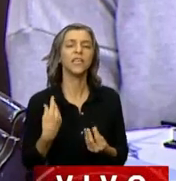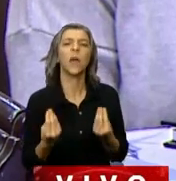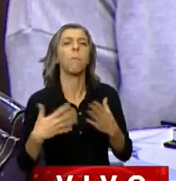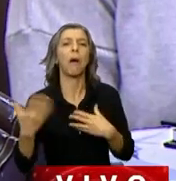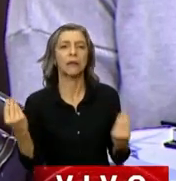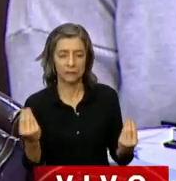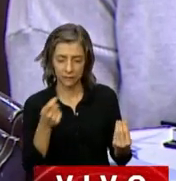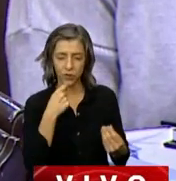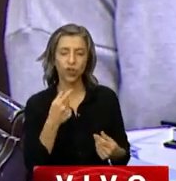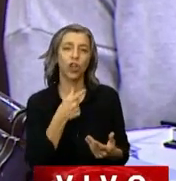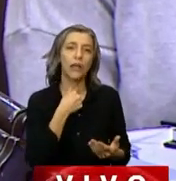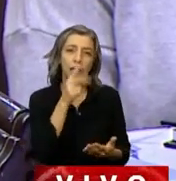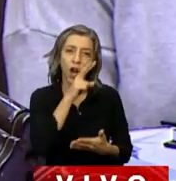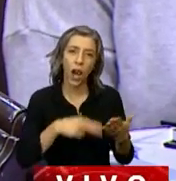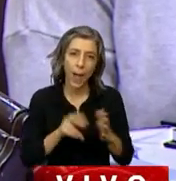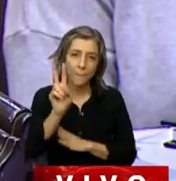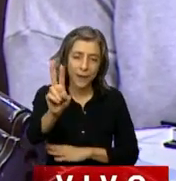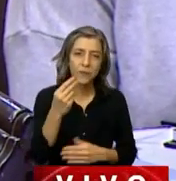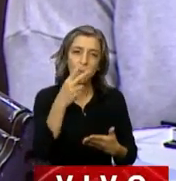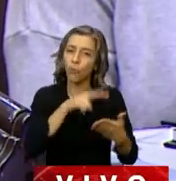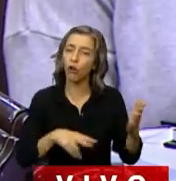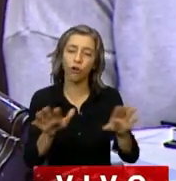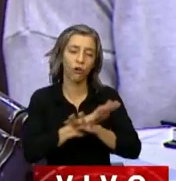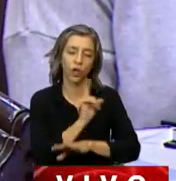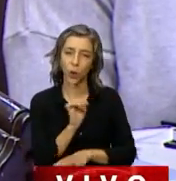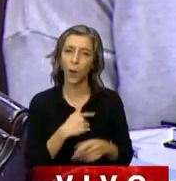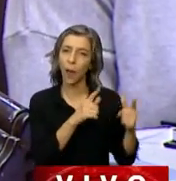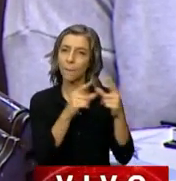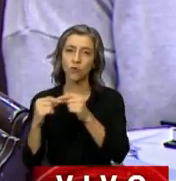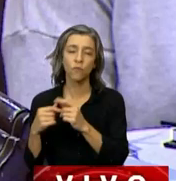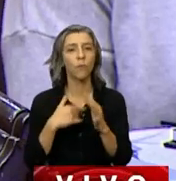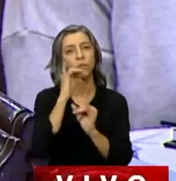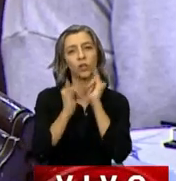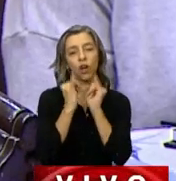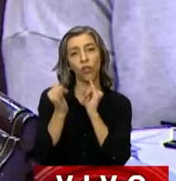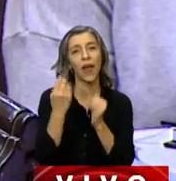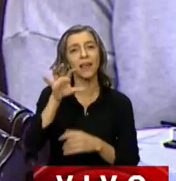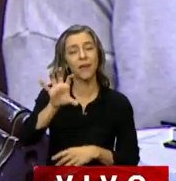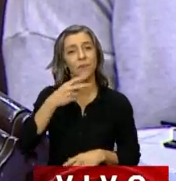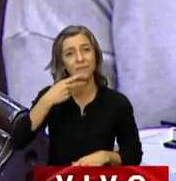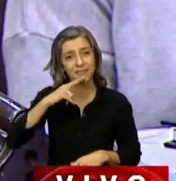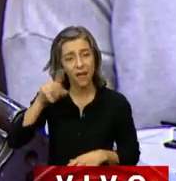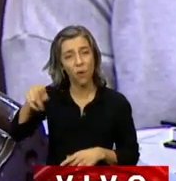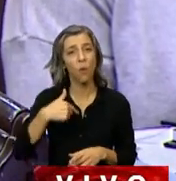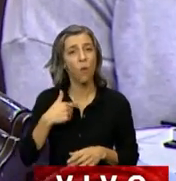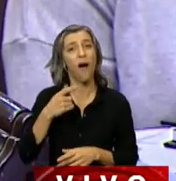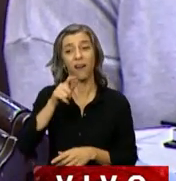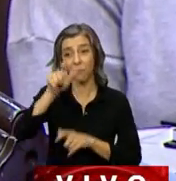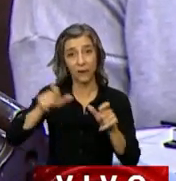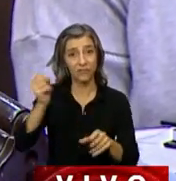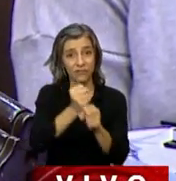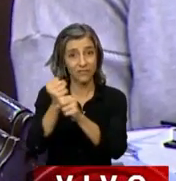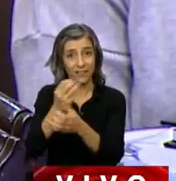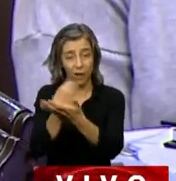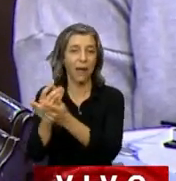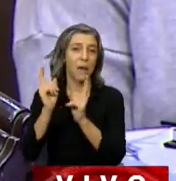leer, señor presidente, para no equivocarme en los números, y contarles que en San Juan, de esta industria y de estas